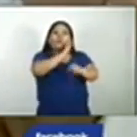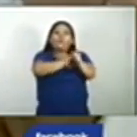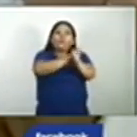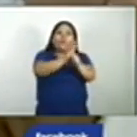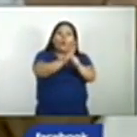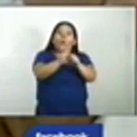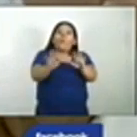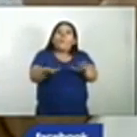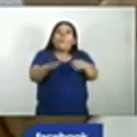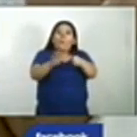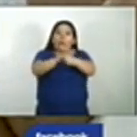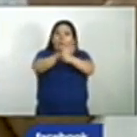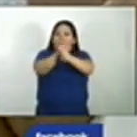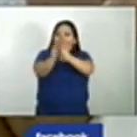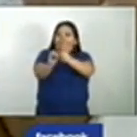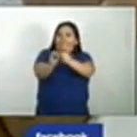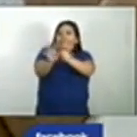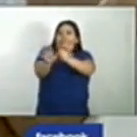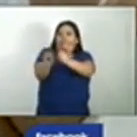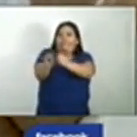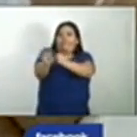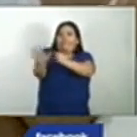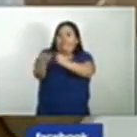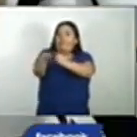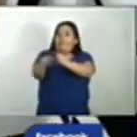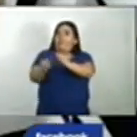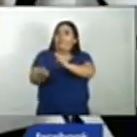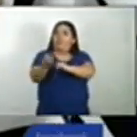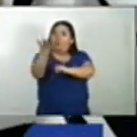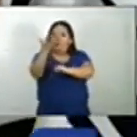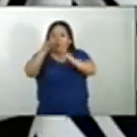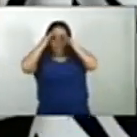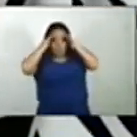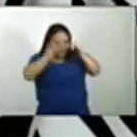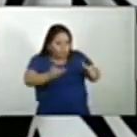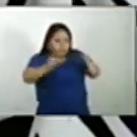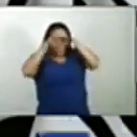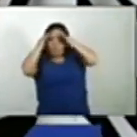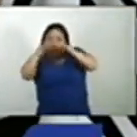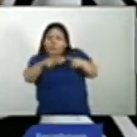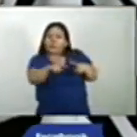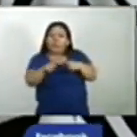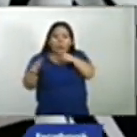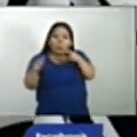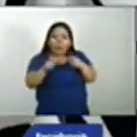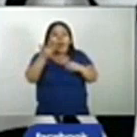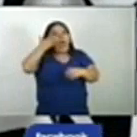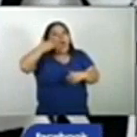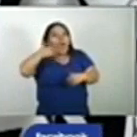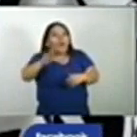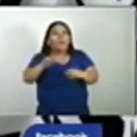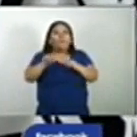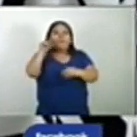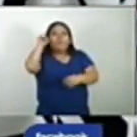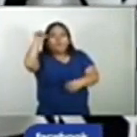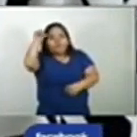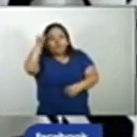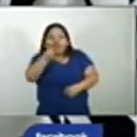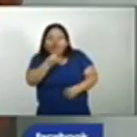las nuevas mutaciones que ha presentado la enfermedad, enfocándose en los grupos de edad críticos, como por ejemplo los adultos